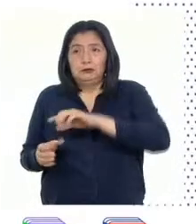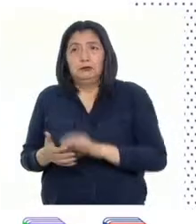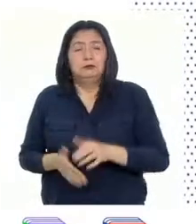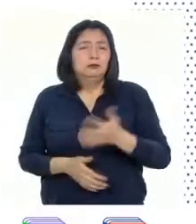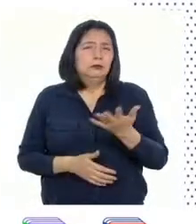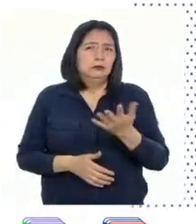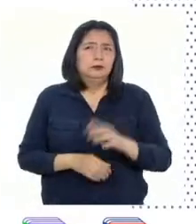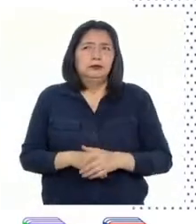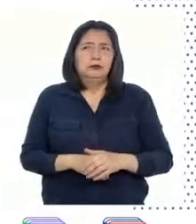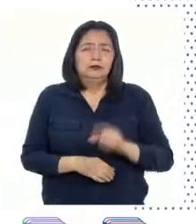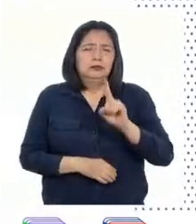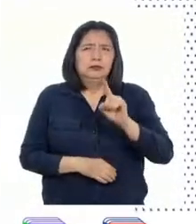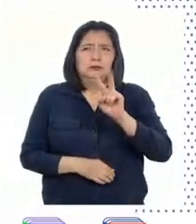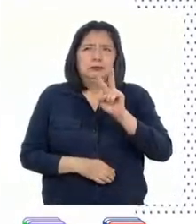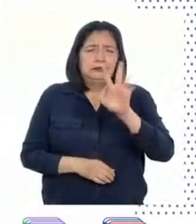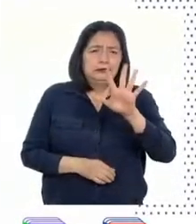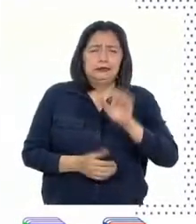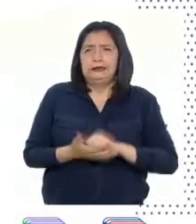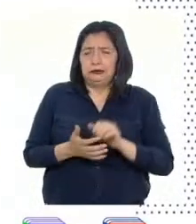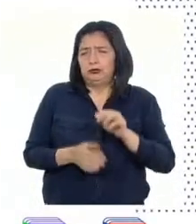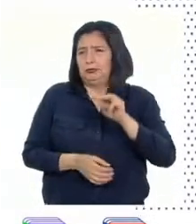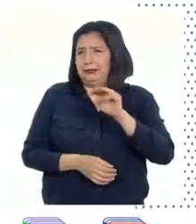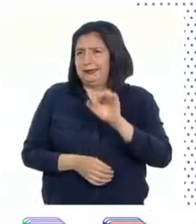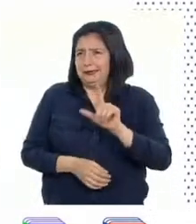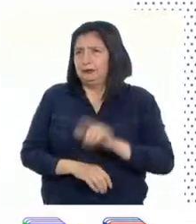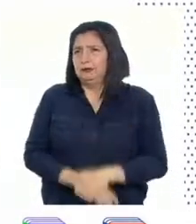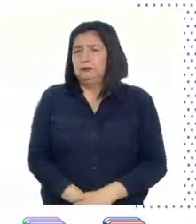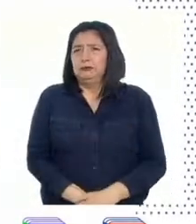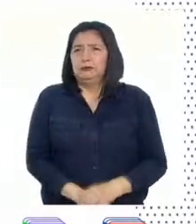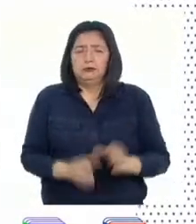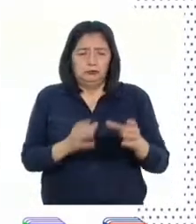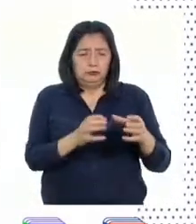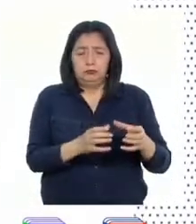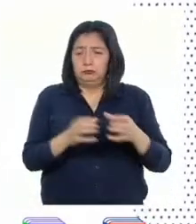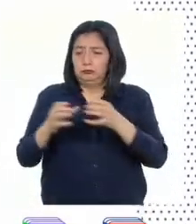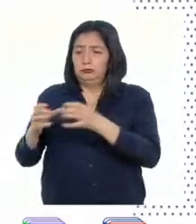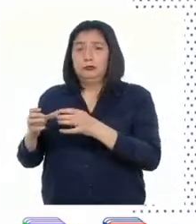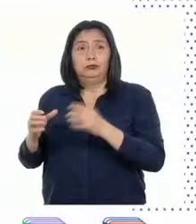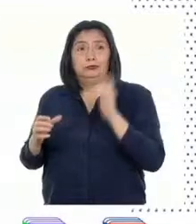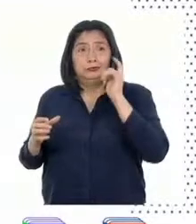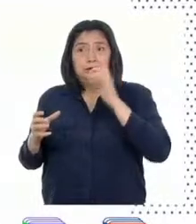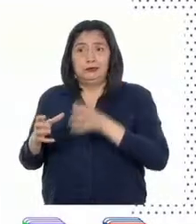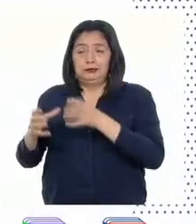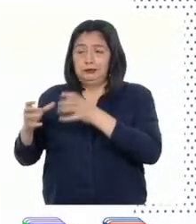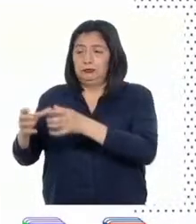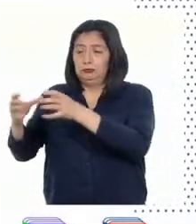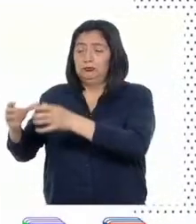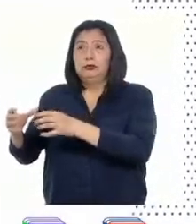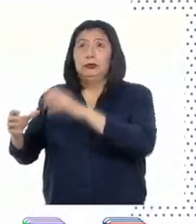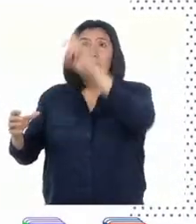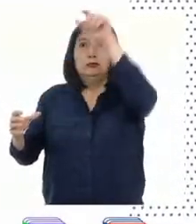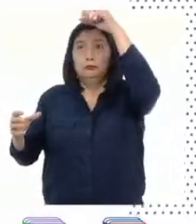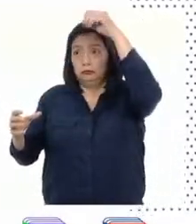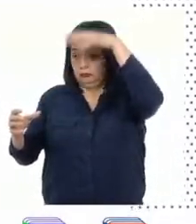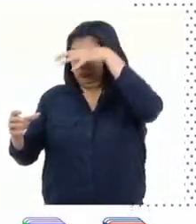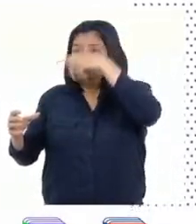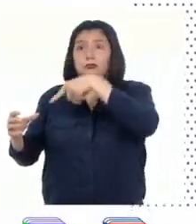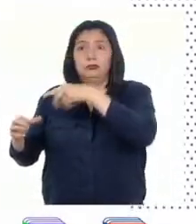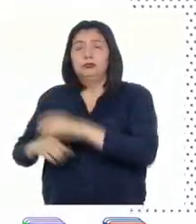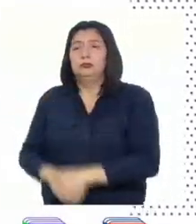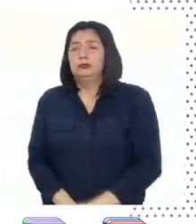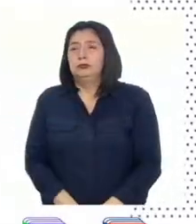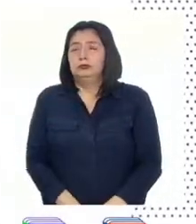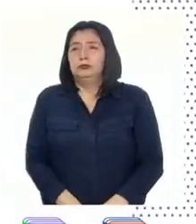aproximadamente 125 mililitros. Pusimos con mi tía ambos recipientes en un lugar donde les cayera luz